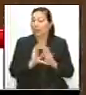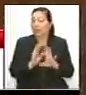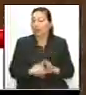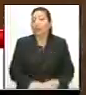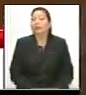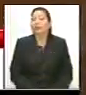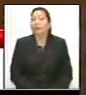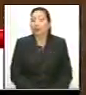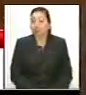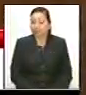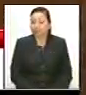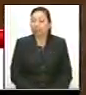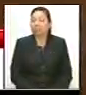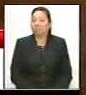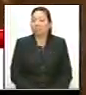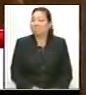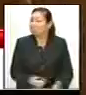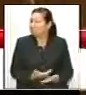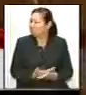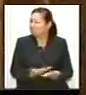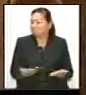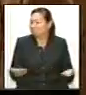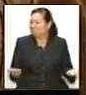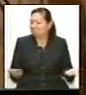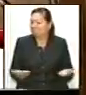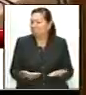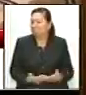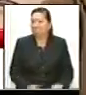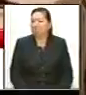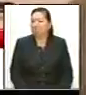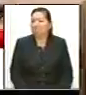congresista Quintanilla, que no había ninguna